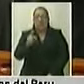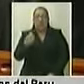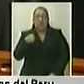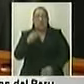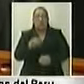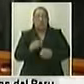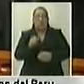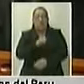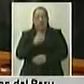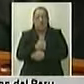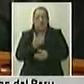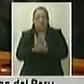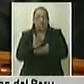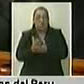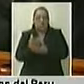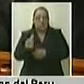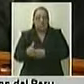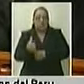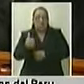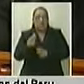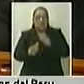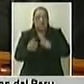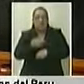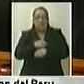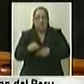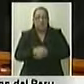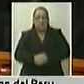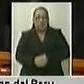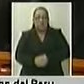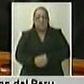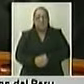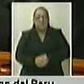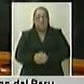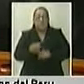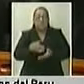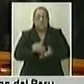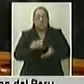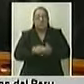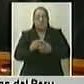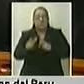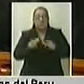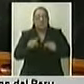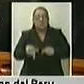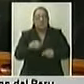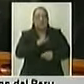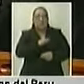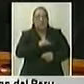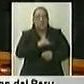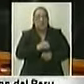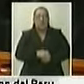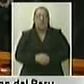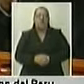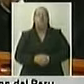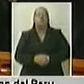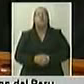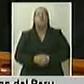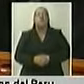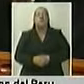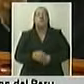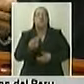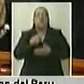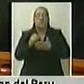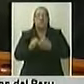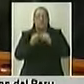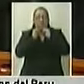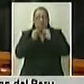tienen autonomía los colegios profesionales, ¿cómo alquilan en provincia sus locales institucionales para que contraten